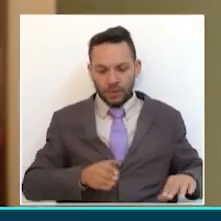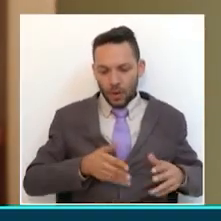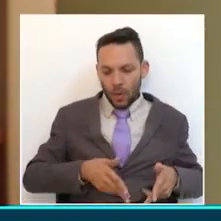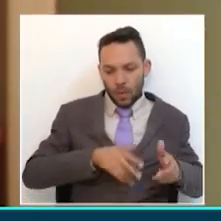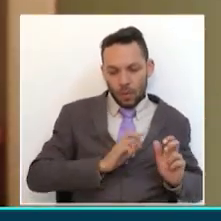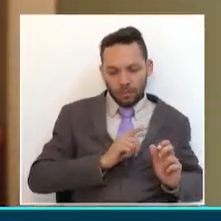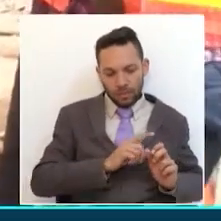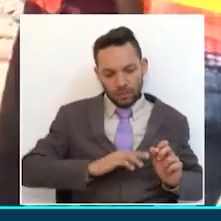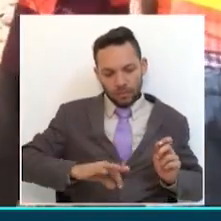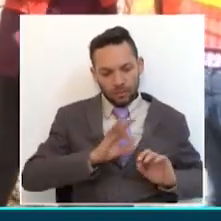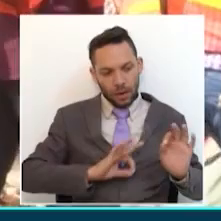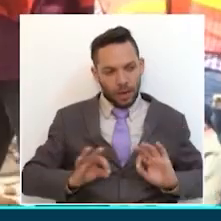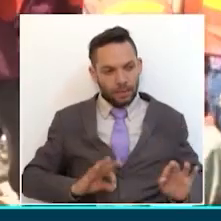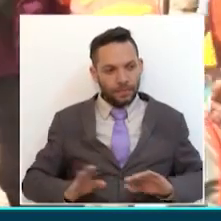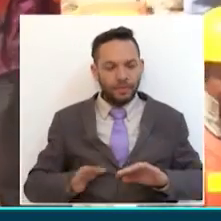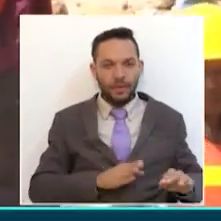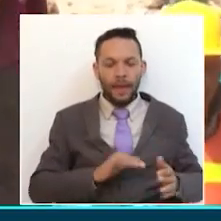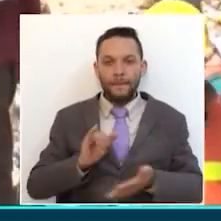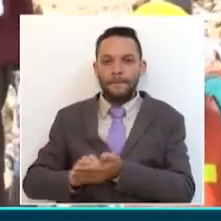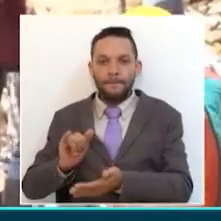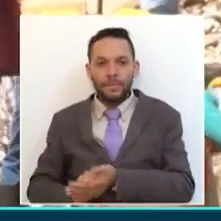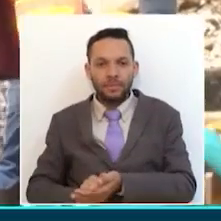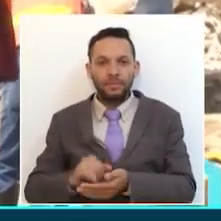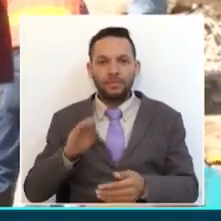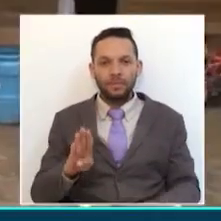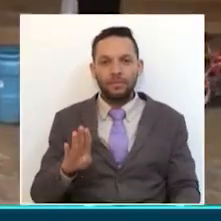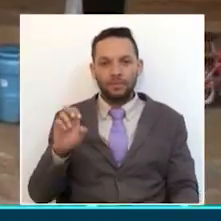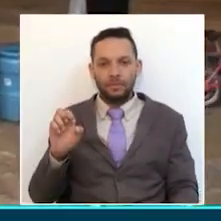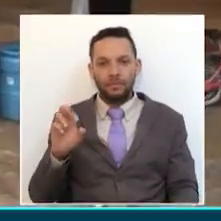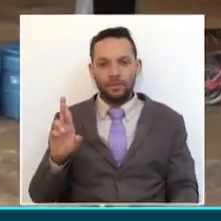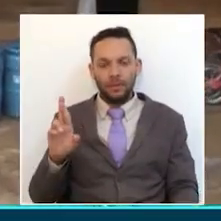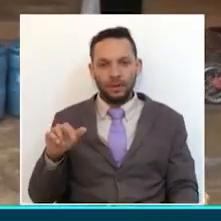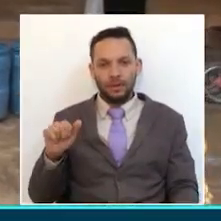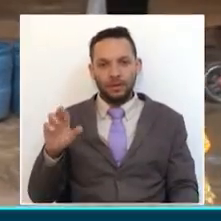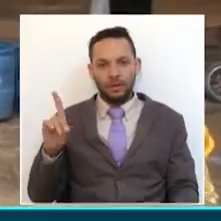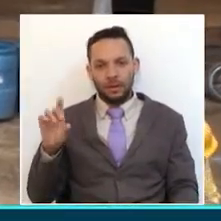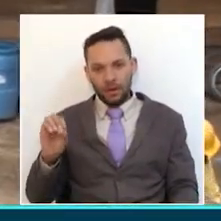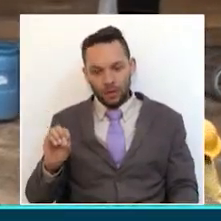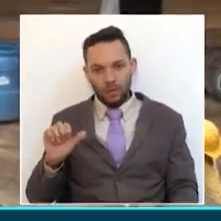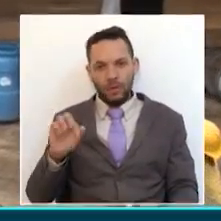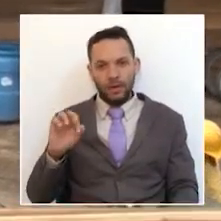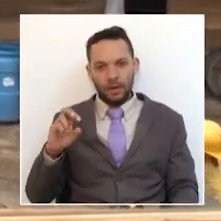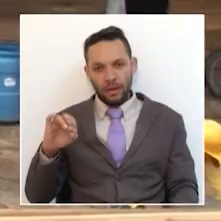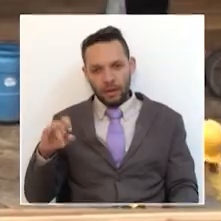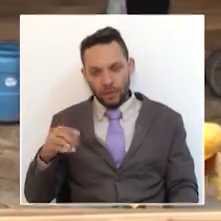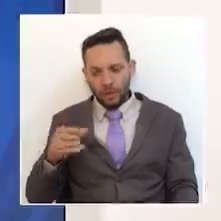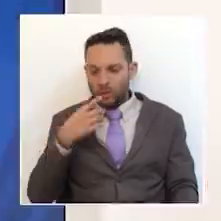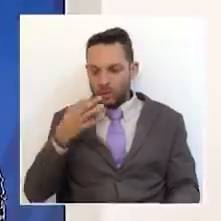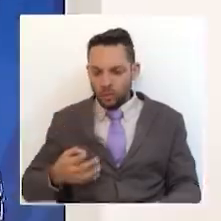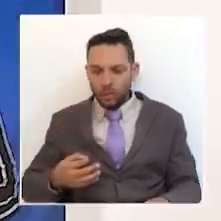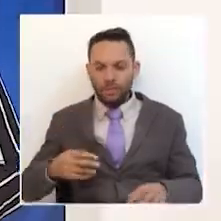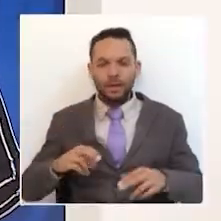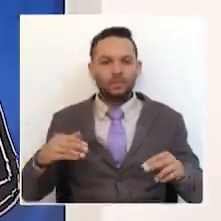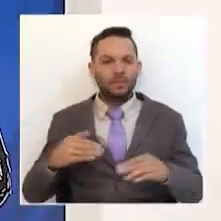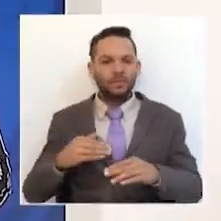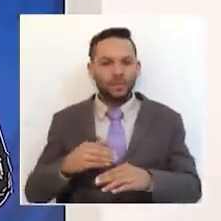para que vuelva a la situación normal. Se recuerda que en la avenida Bernardo Arango continúa también el cierre vial, esto en el sector de Campo Hermoso.